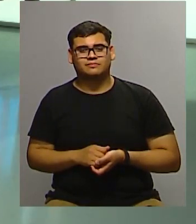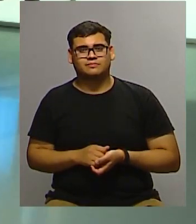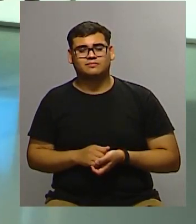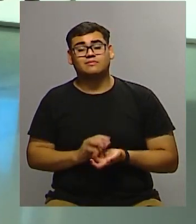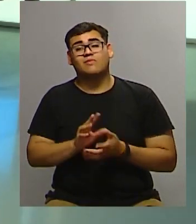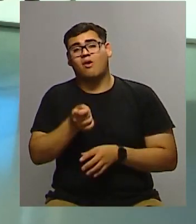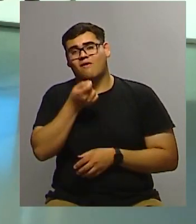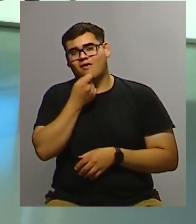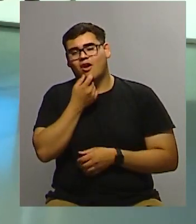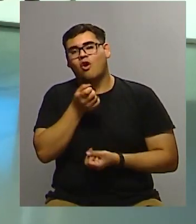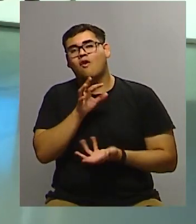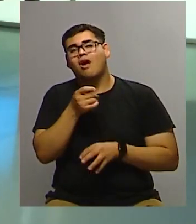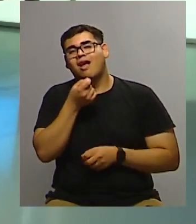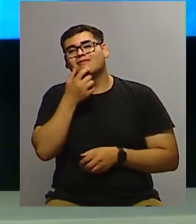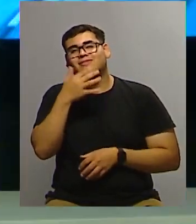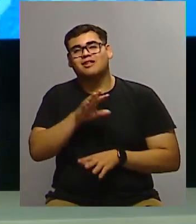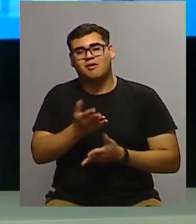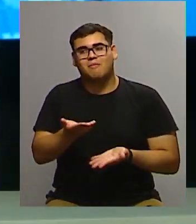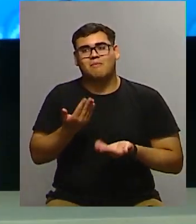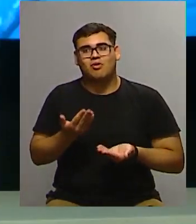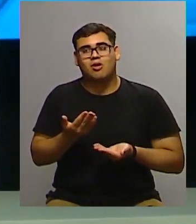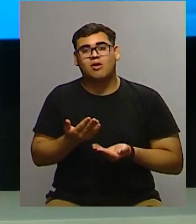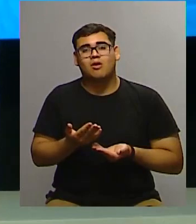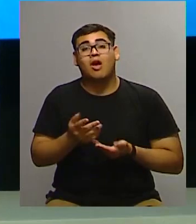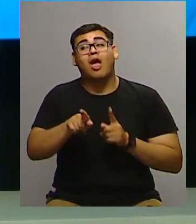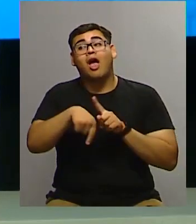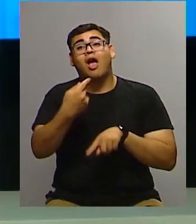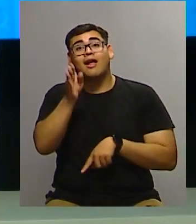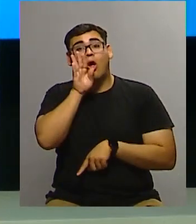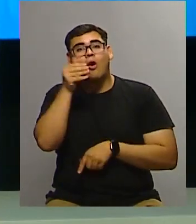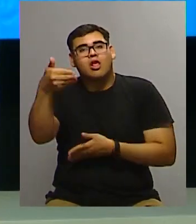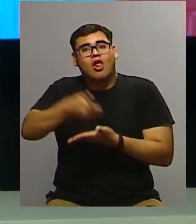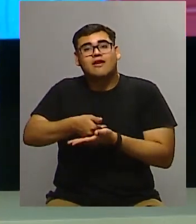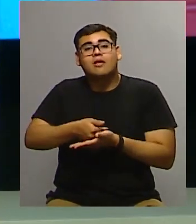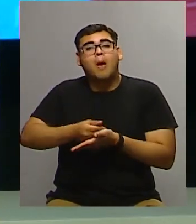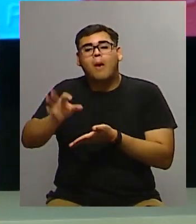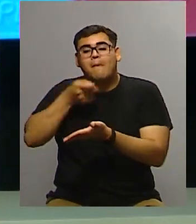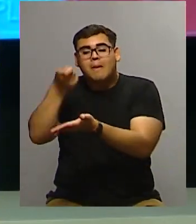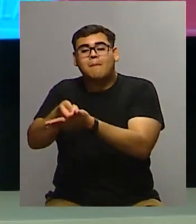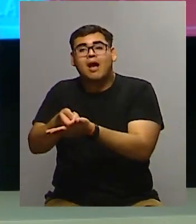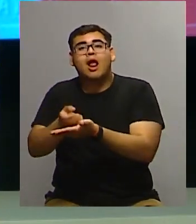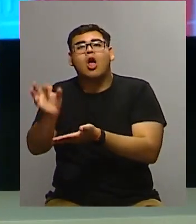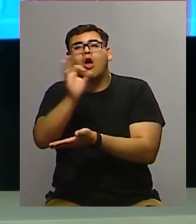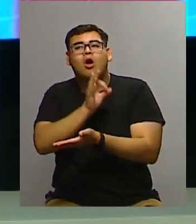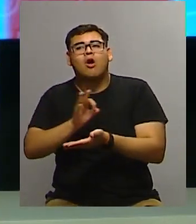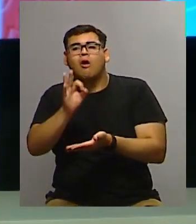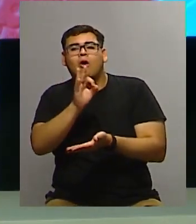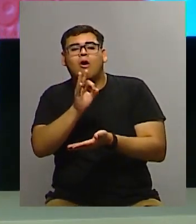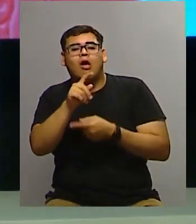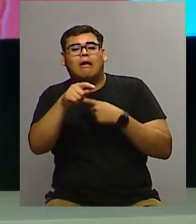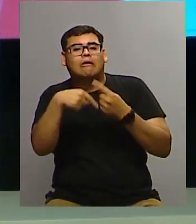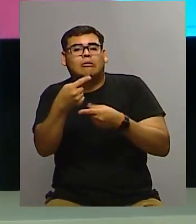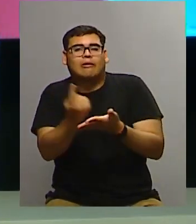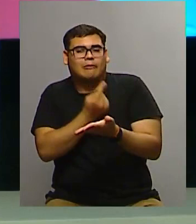¿no? Sí. Donde de afuera nos dicen, o se ajustan y me pagan, o esto no puede seguir así. Entonces